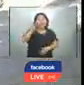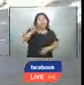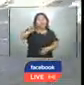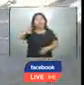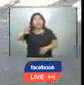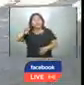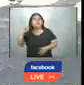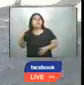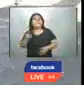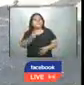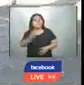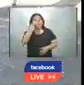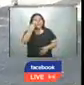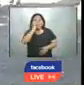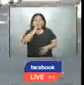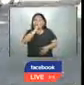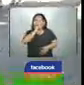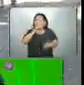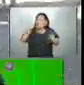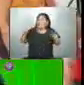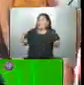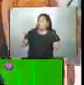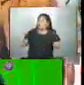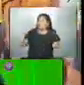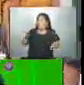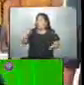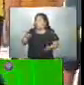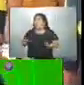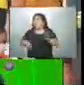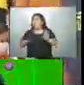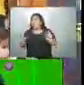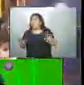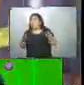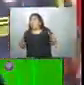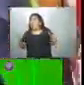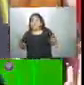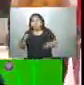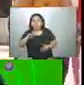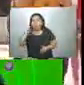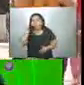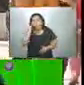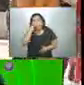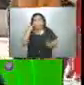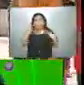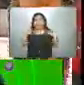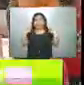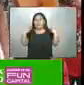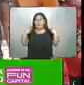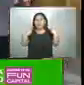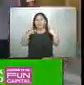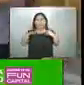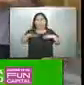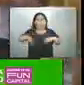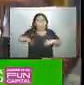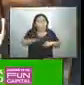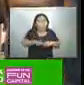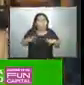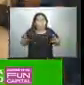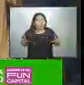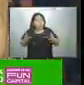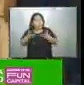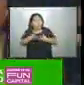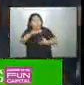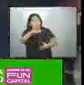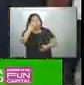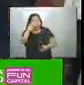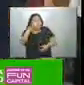nuevos por este virus, situación que adjudica al incumplimiento de las medidas sanitarias en lugares y actividades consideradas de